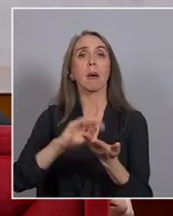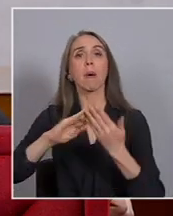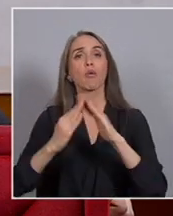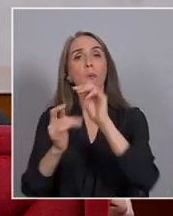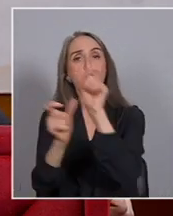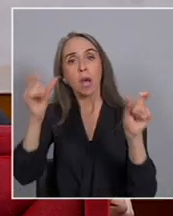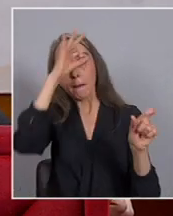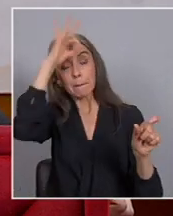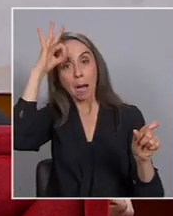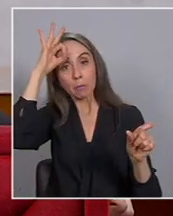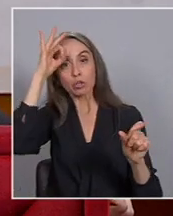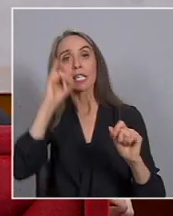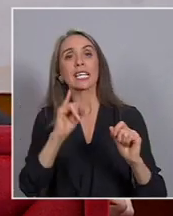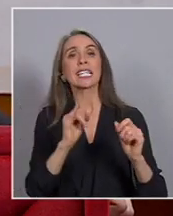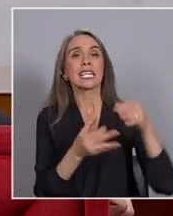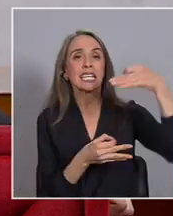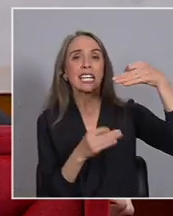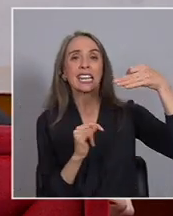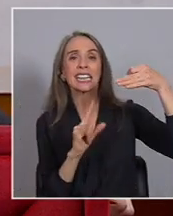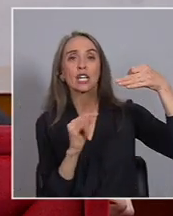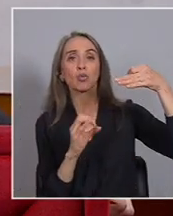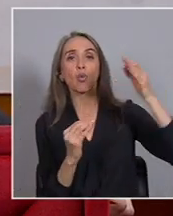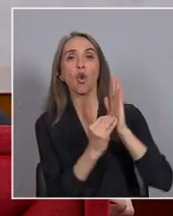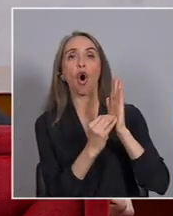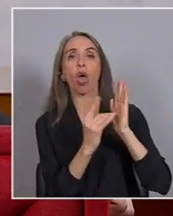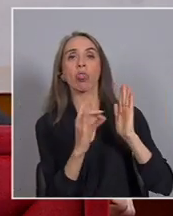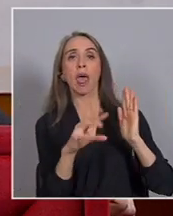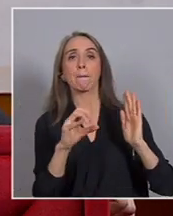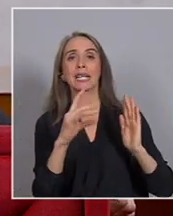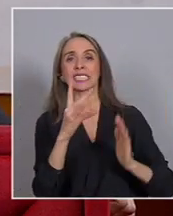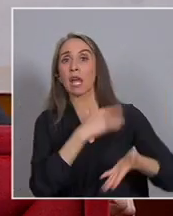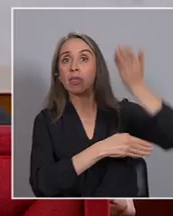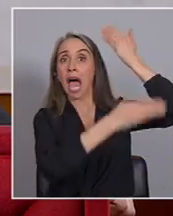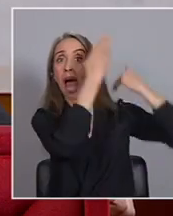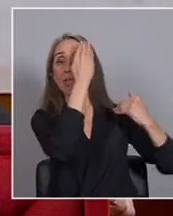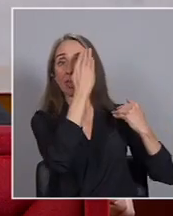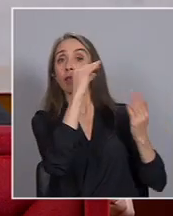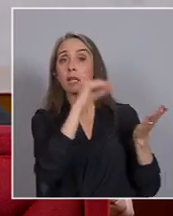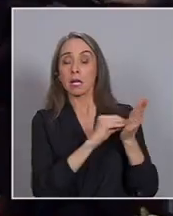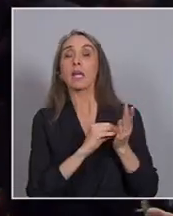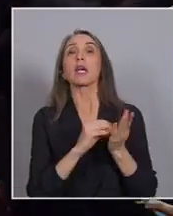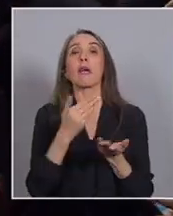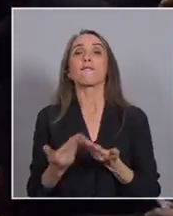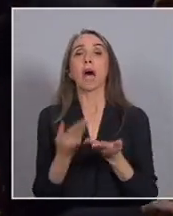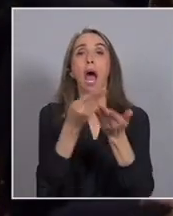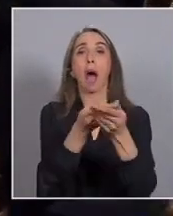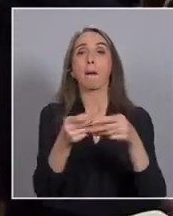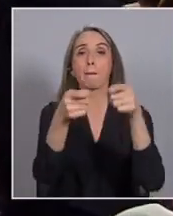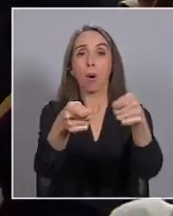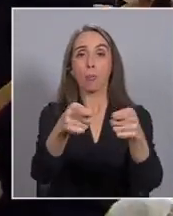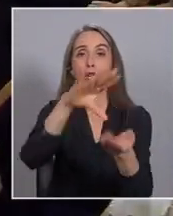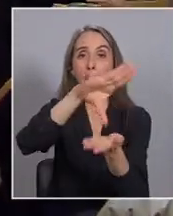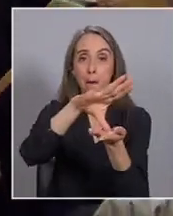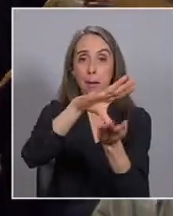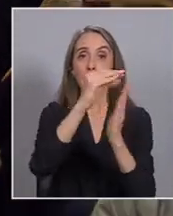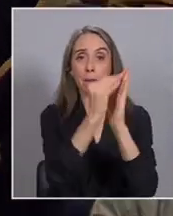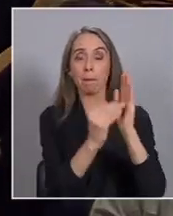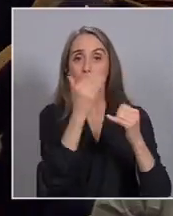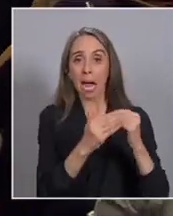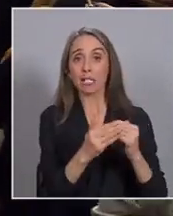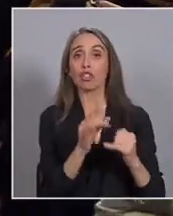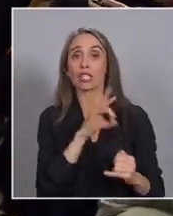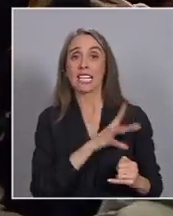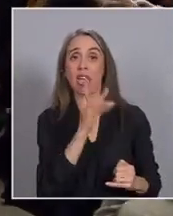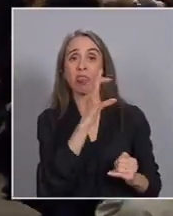mapuches, además de los títulos de merced, y propondrá al país mecanismos concretos con plazos establecidos que permitan reparar esta